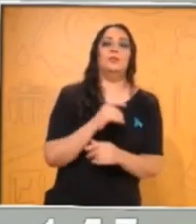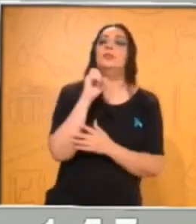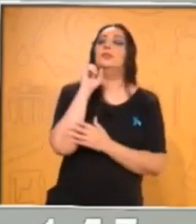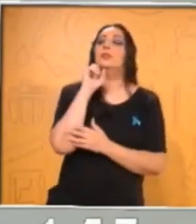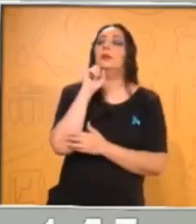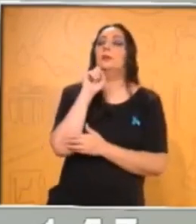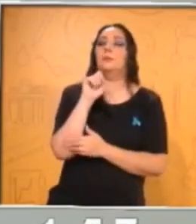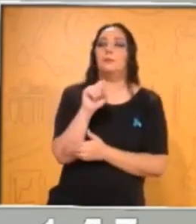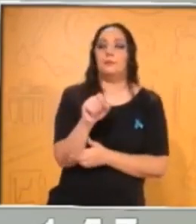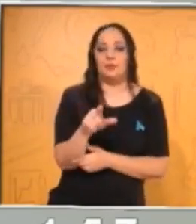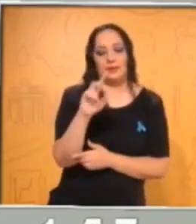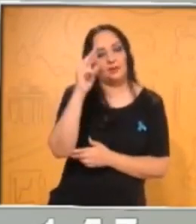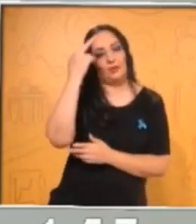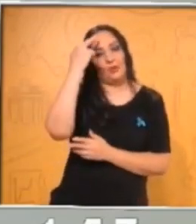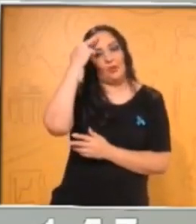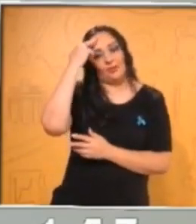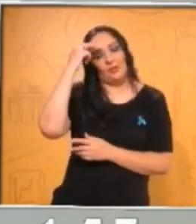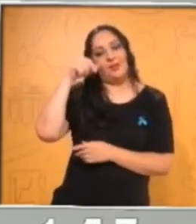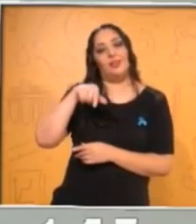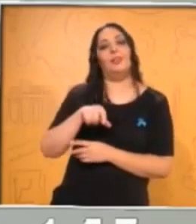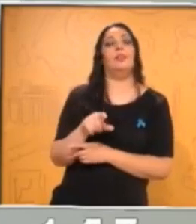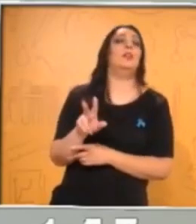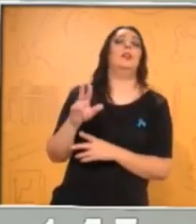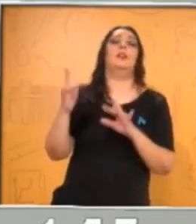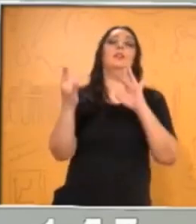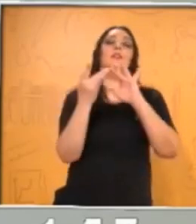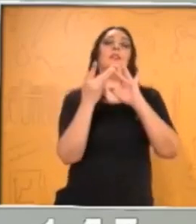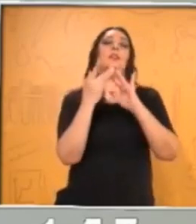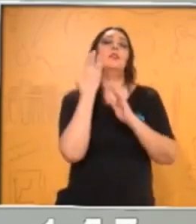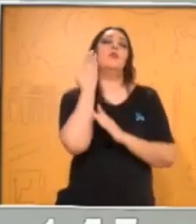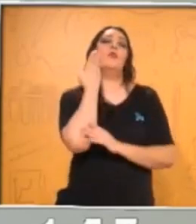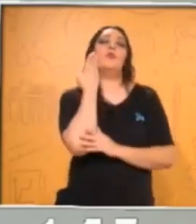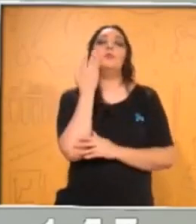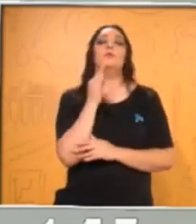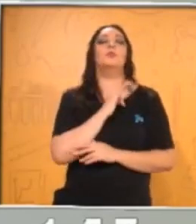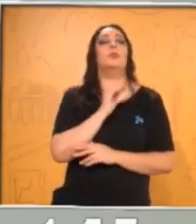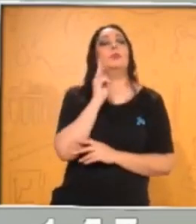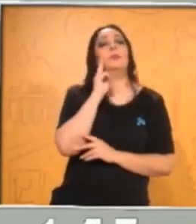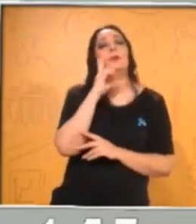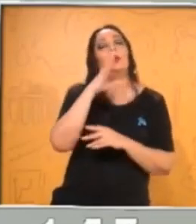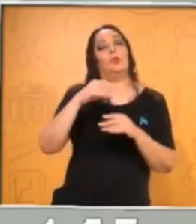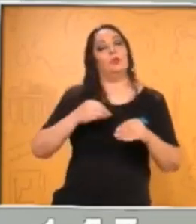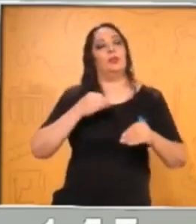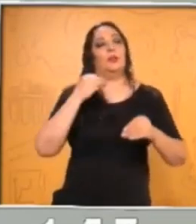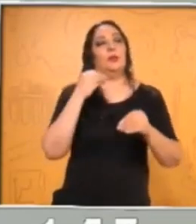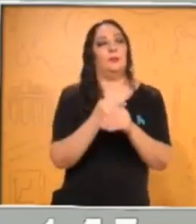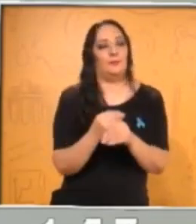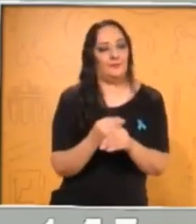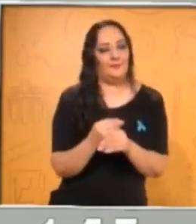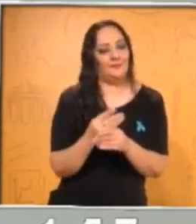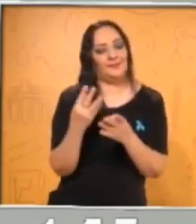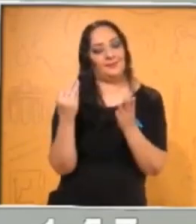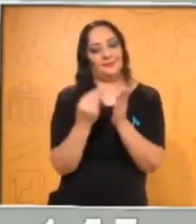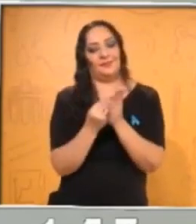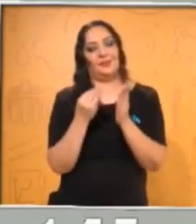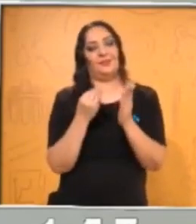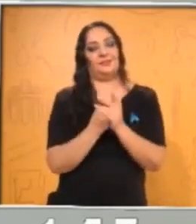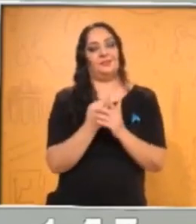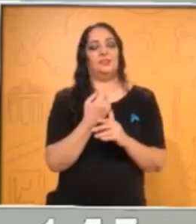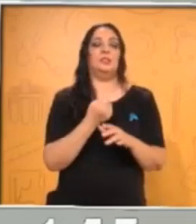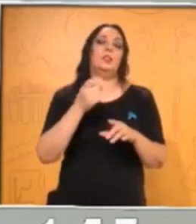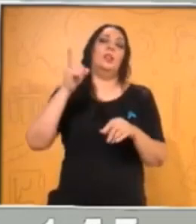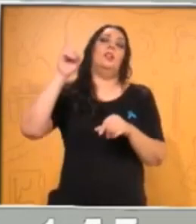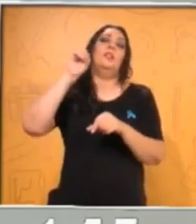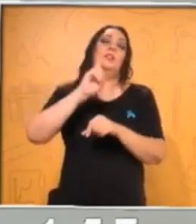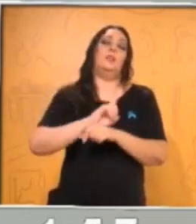también recordarles que a través de las redes sociales pueden estar al pendiente de las grabaciones de todas las clases durante el día. En YouTube